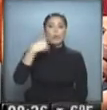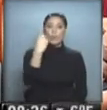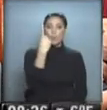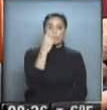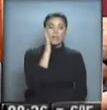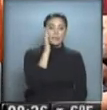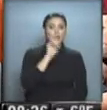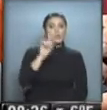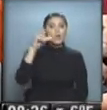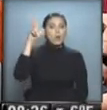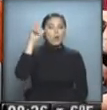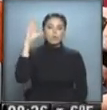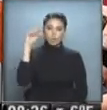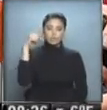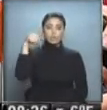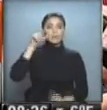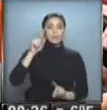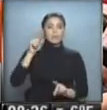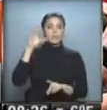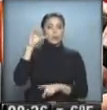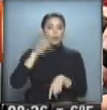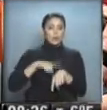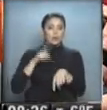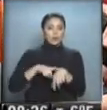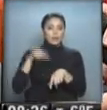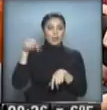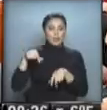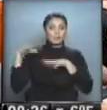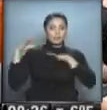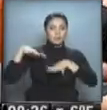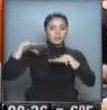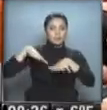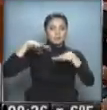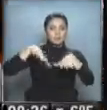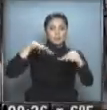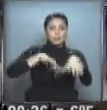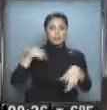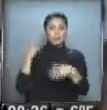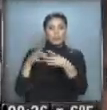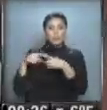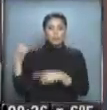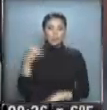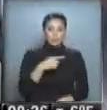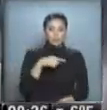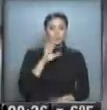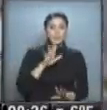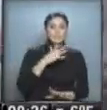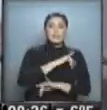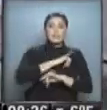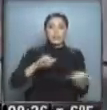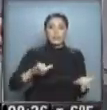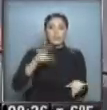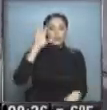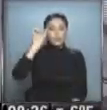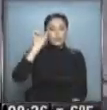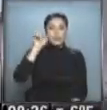como estaba estipulado en principio dado que en ese horario como anticipábamos se va a realizar una movilización opositora según se recordó oficialmente desde el frente para la